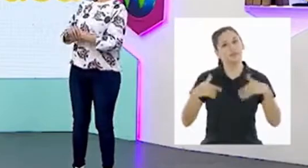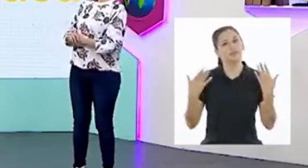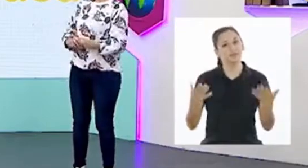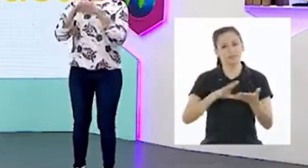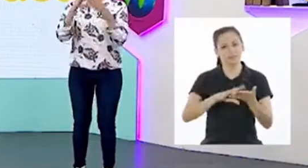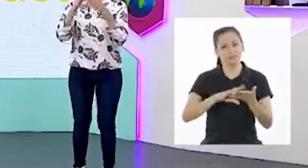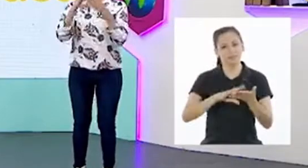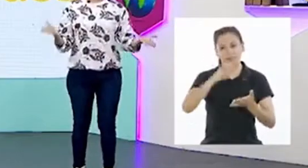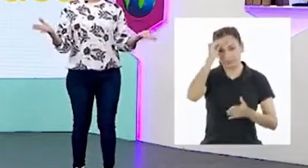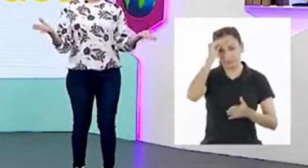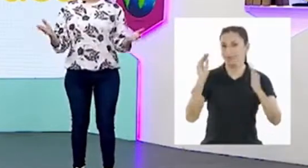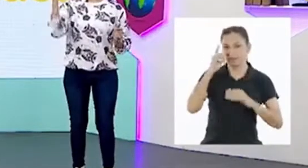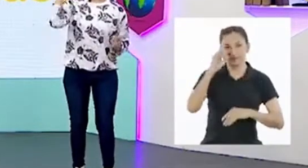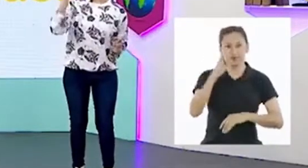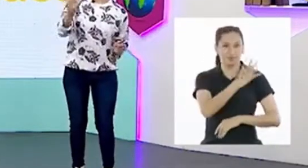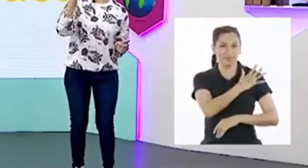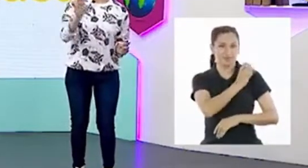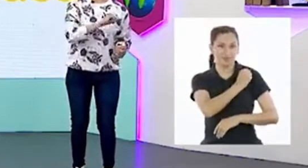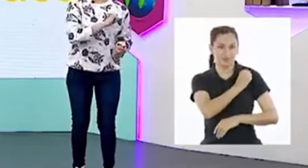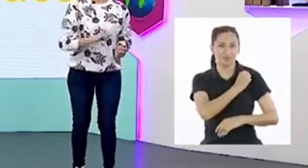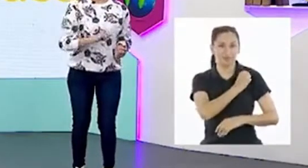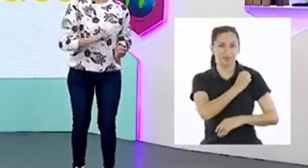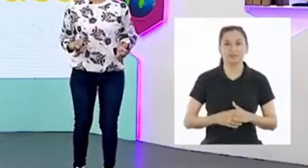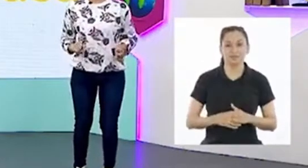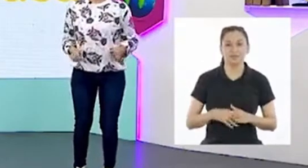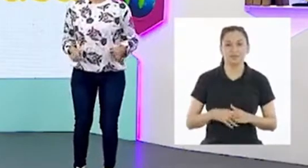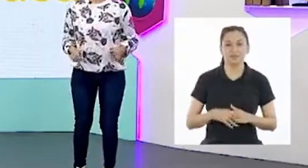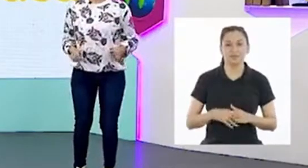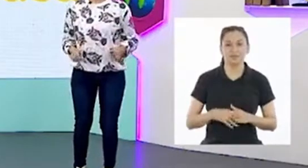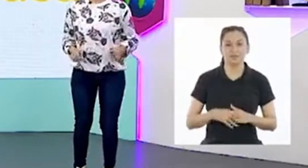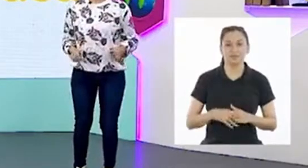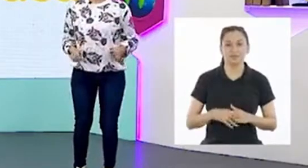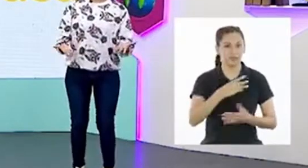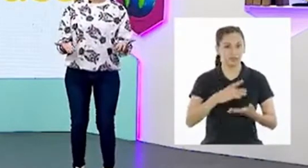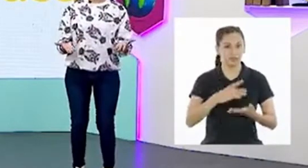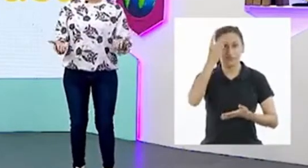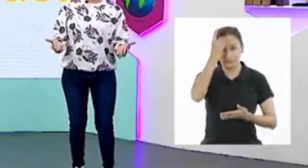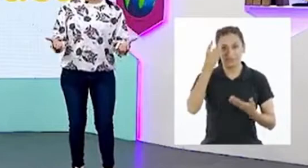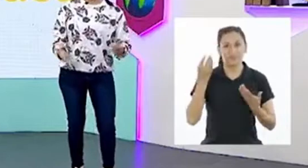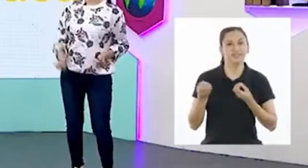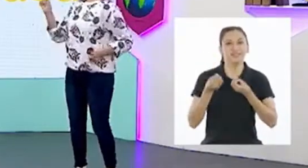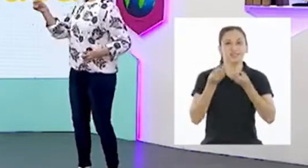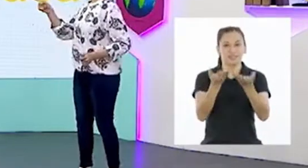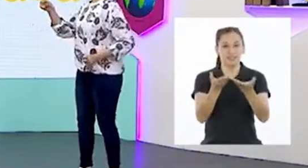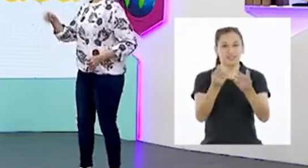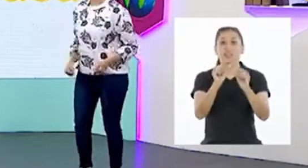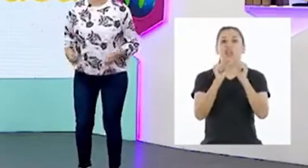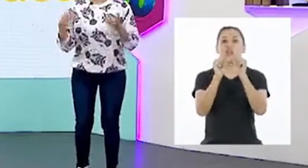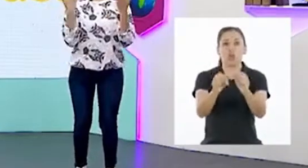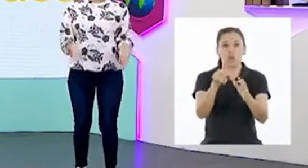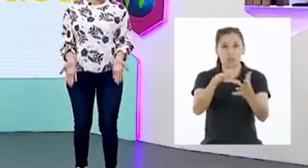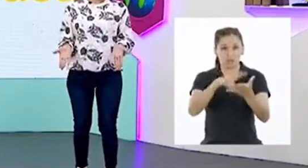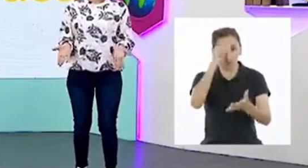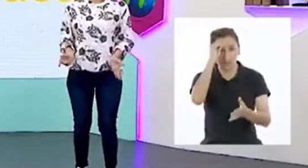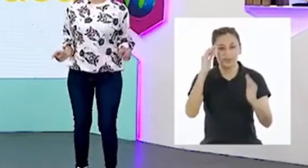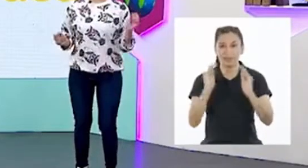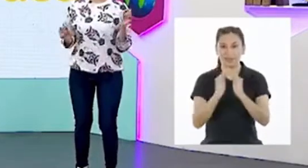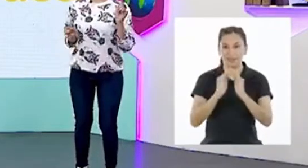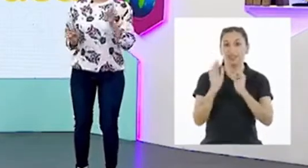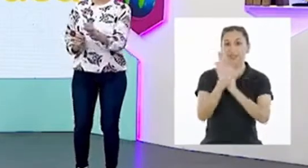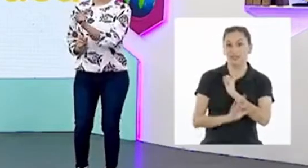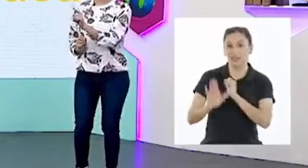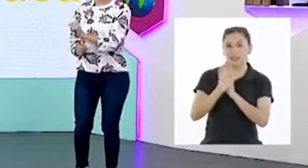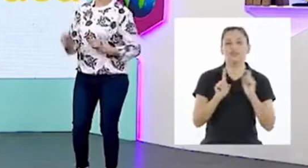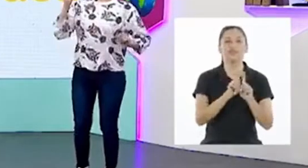a... Aprende en casa para quinto de secundaria. Una iniciativa del Ministerio de Educación para continuar aprendiendo desde casa de